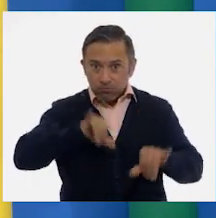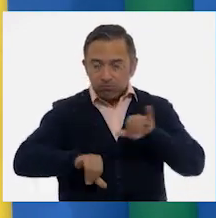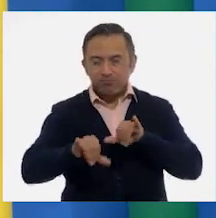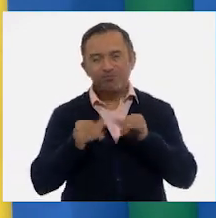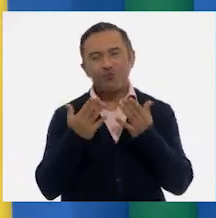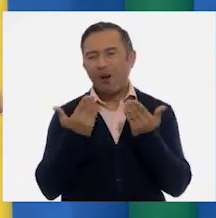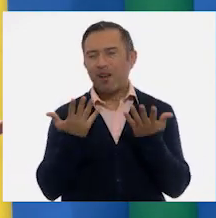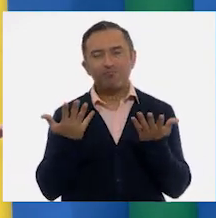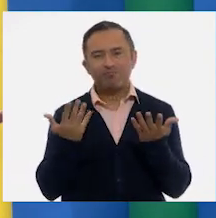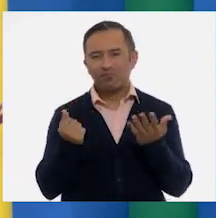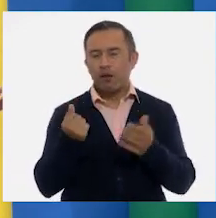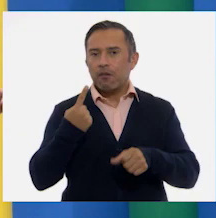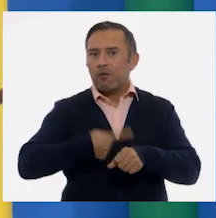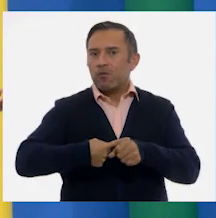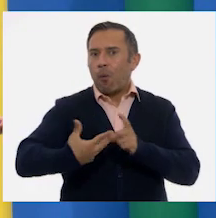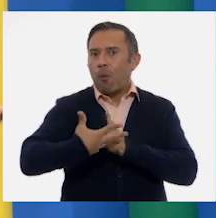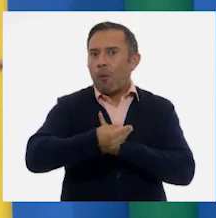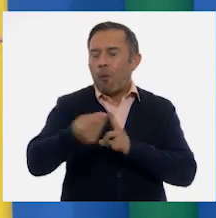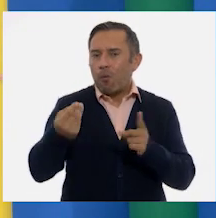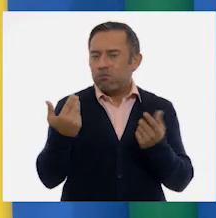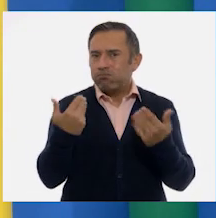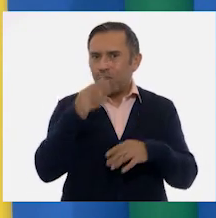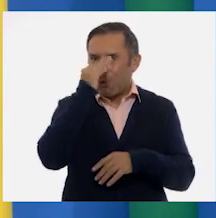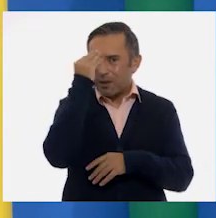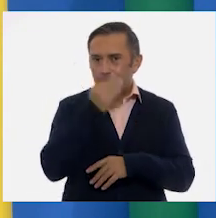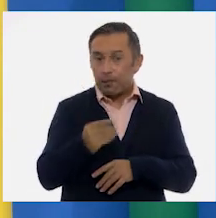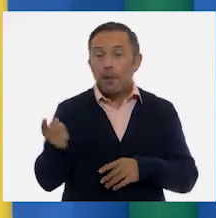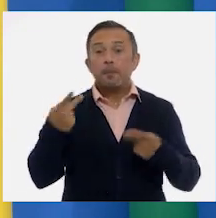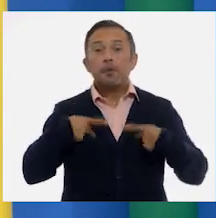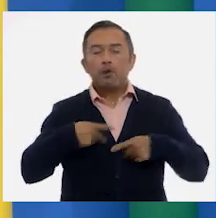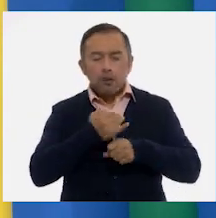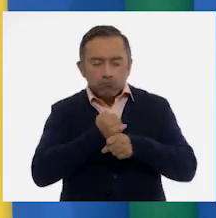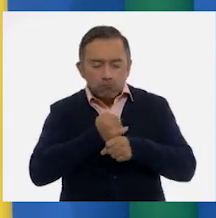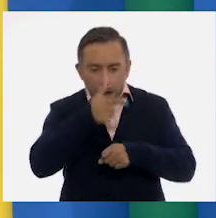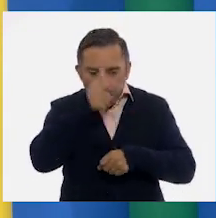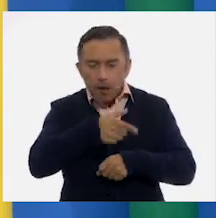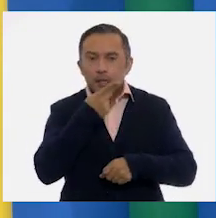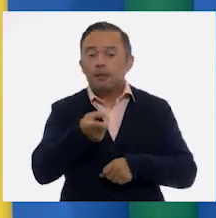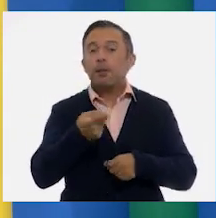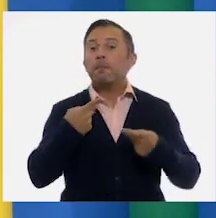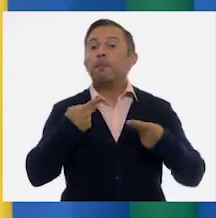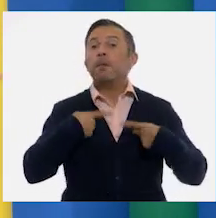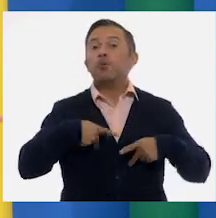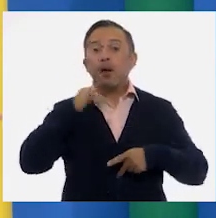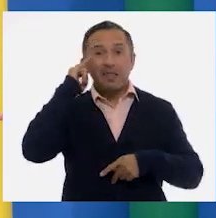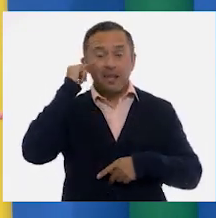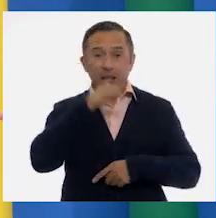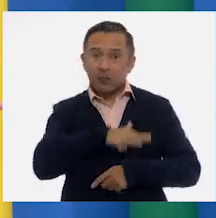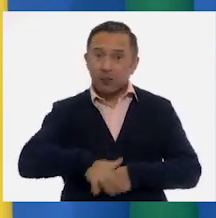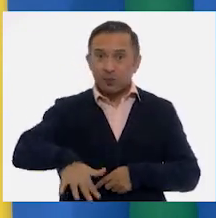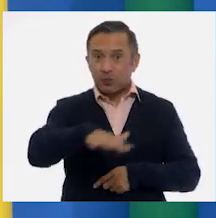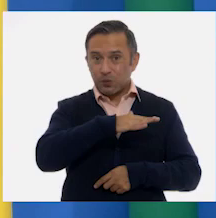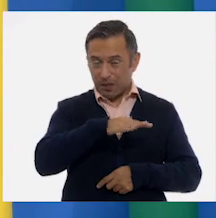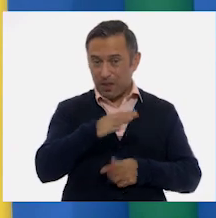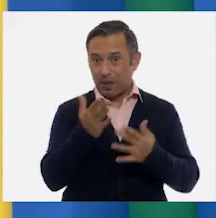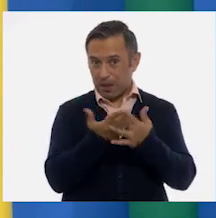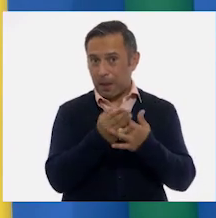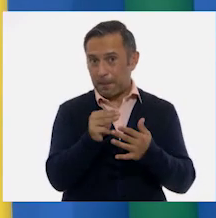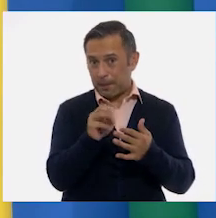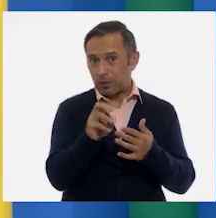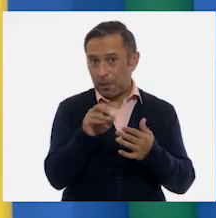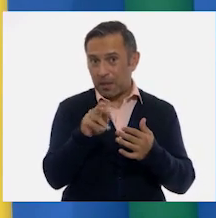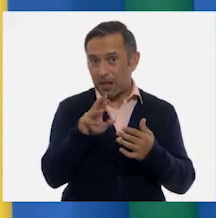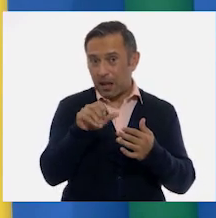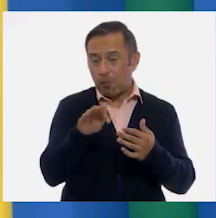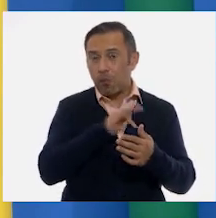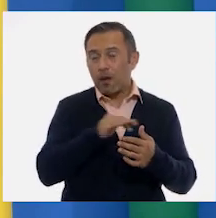hay investigadores que dicen que aproximadamente el 80% o más de la población indígena que vivía en Mesoamérica murió en